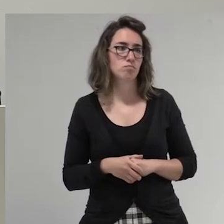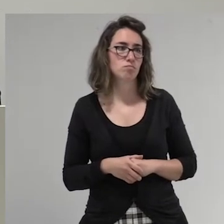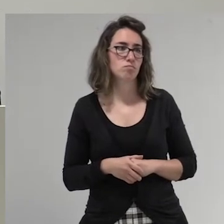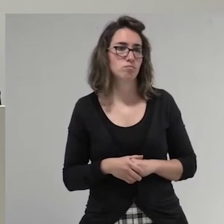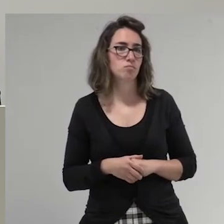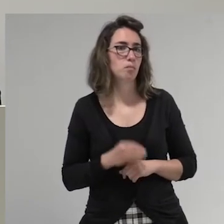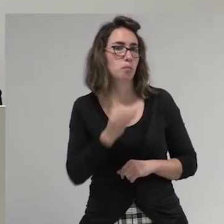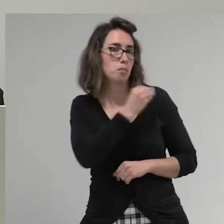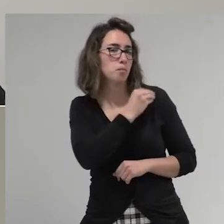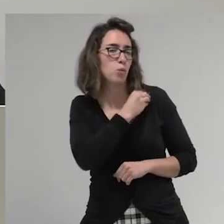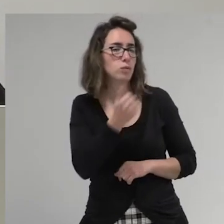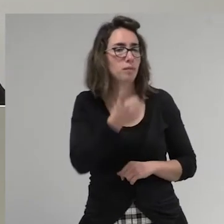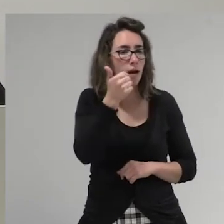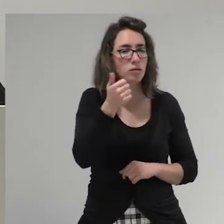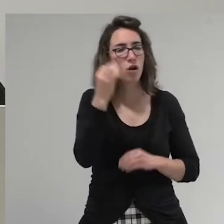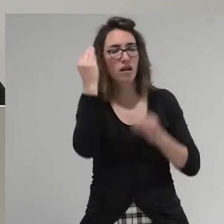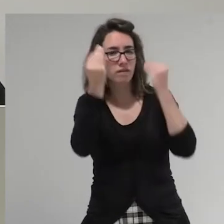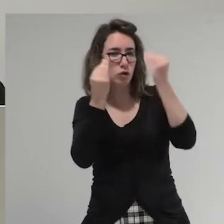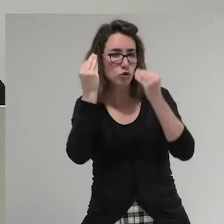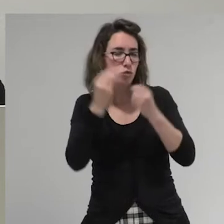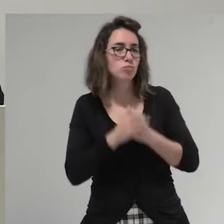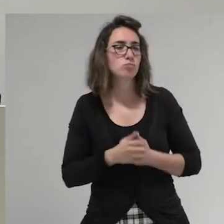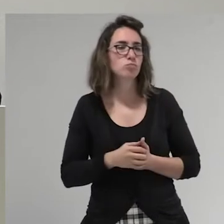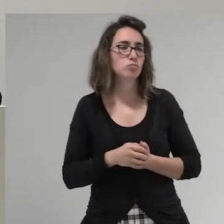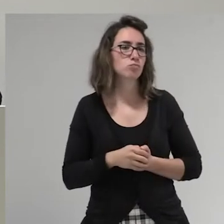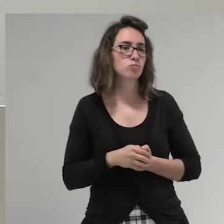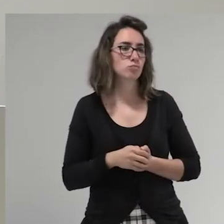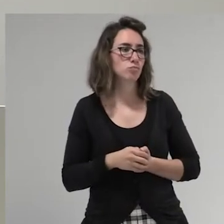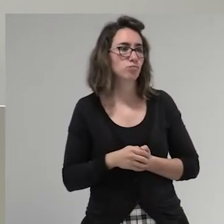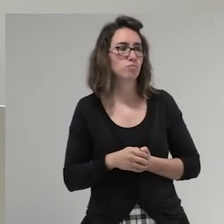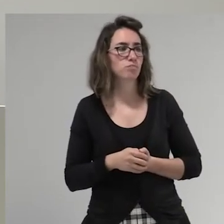¿Alguna pregunta más? ¿Reflexión? Tú me has dicho,